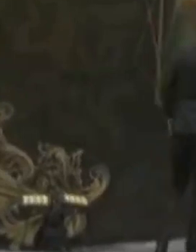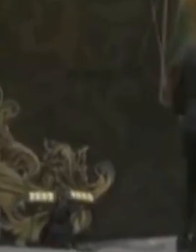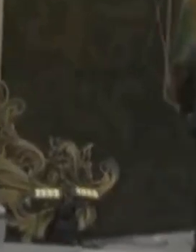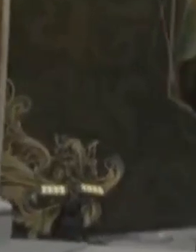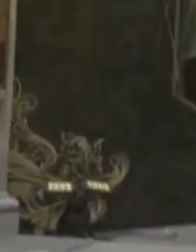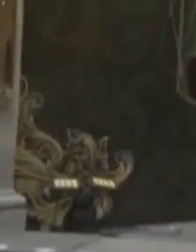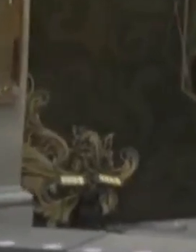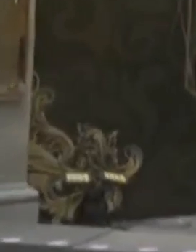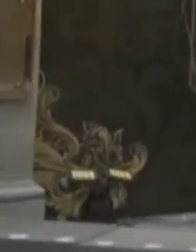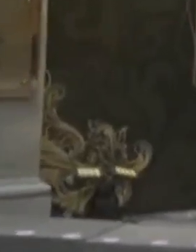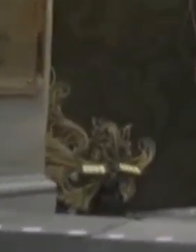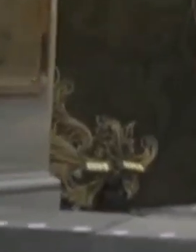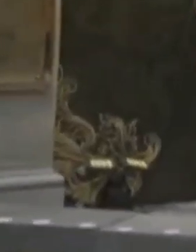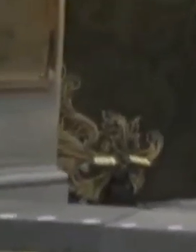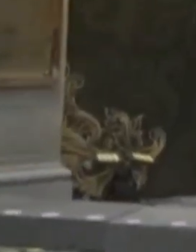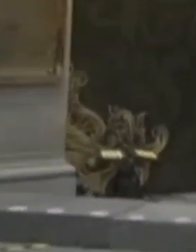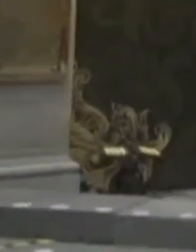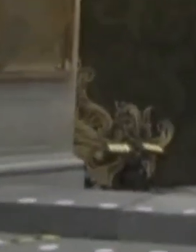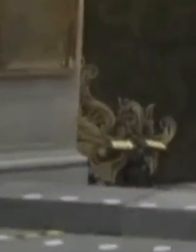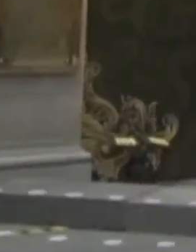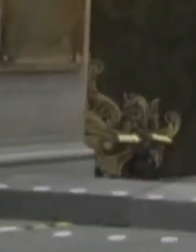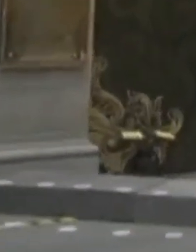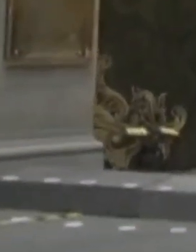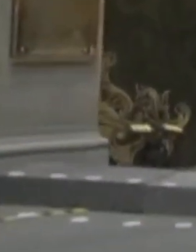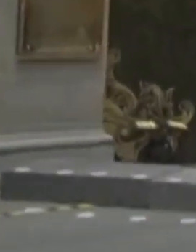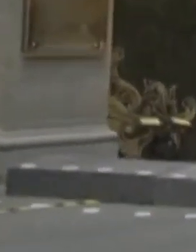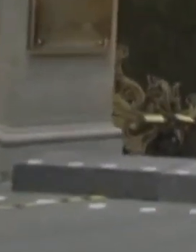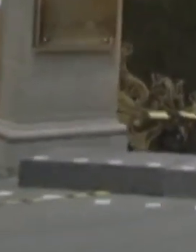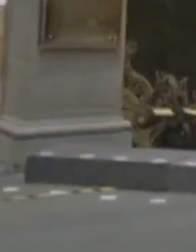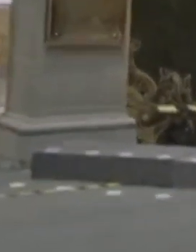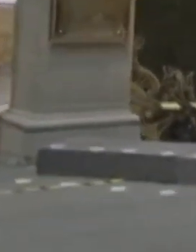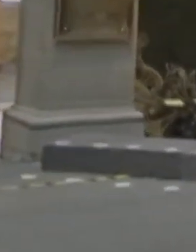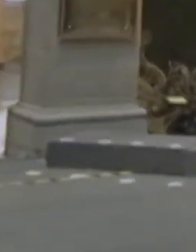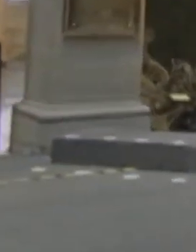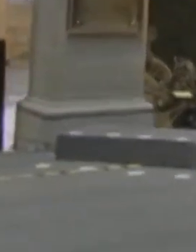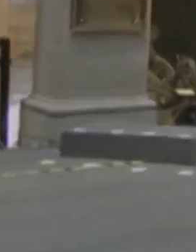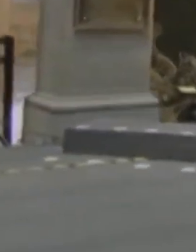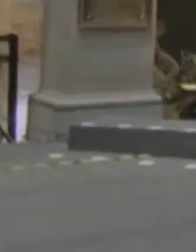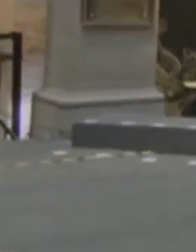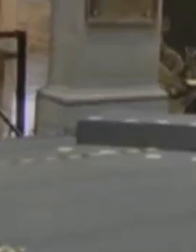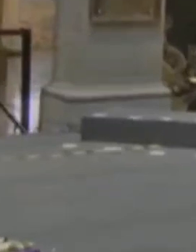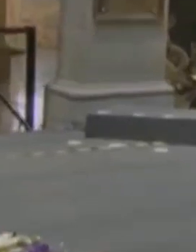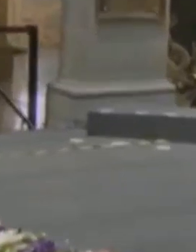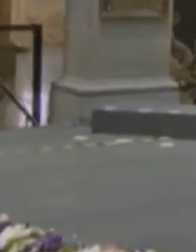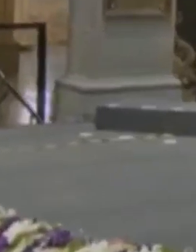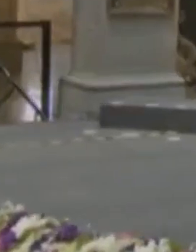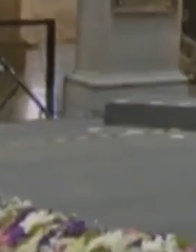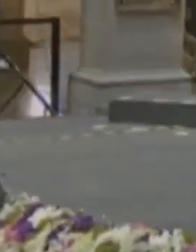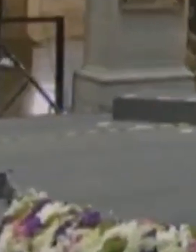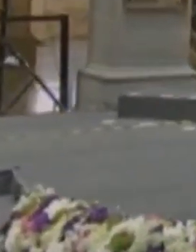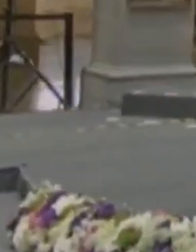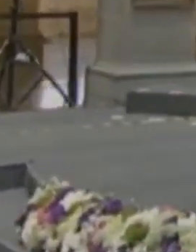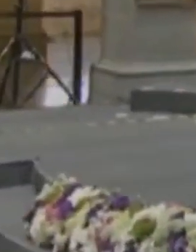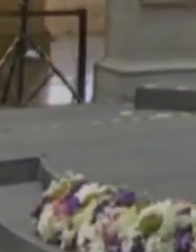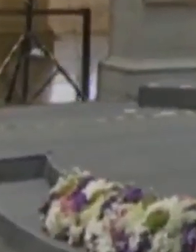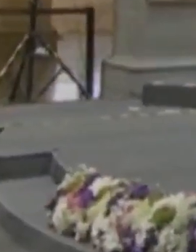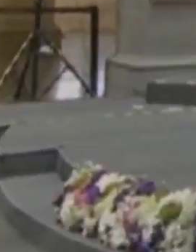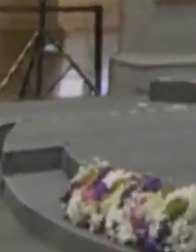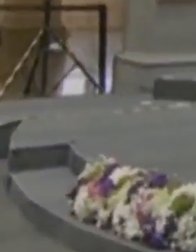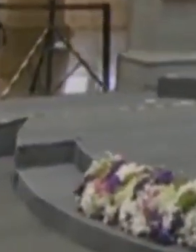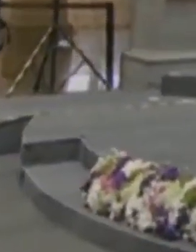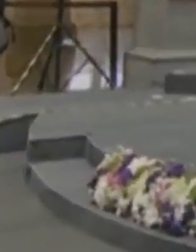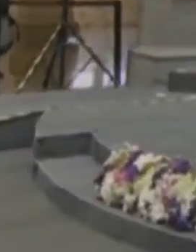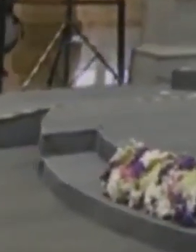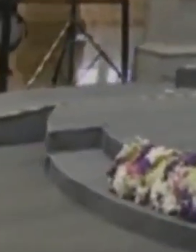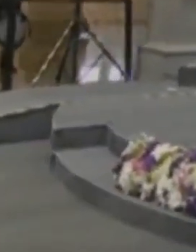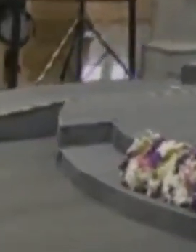himno nacional y por supuesto será la oportunidad también para acompañarlo en un recorrido y que conozca usted